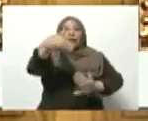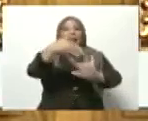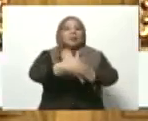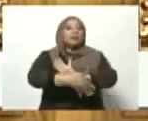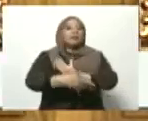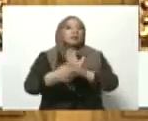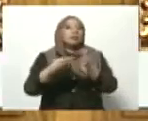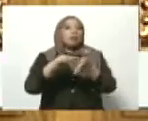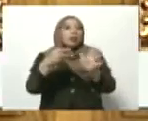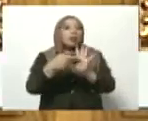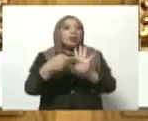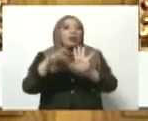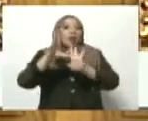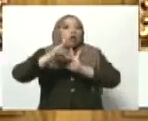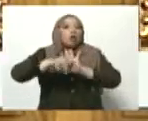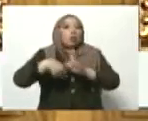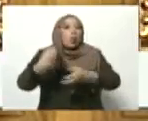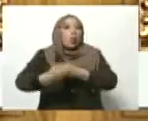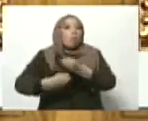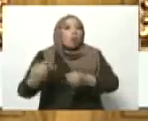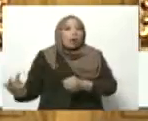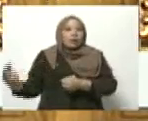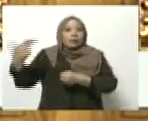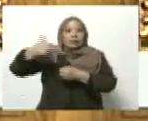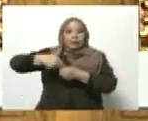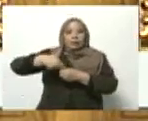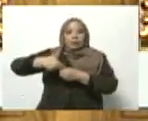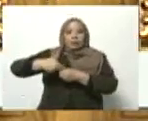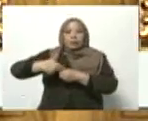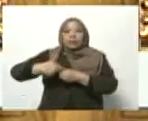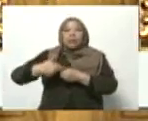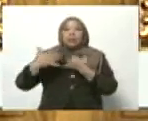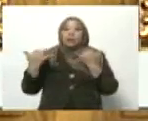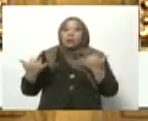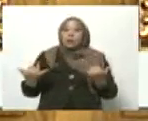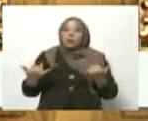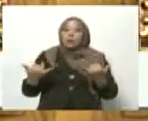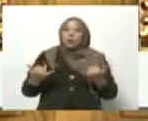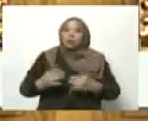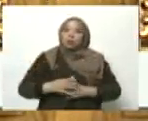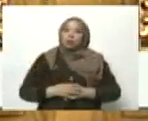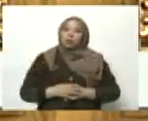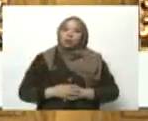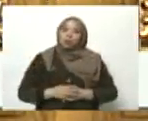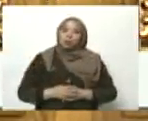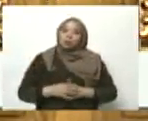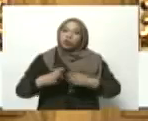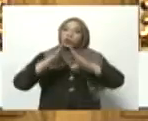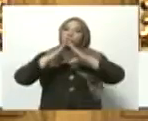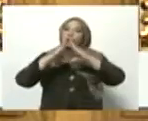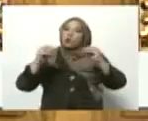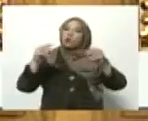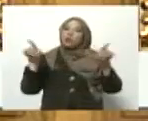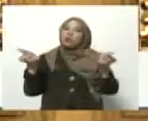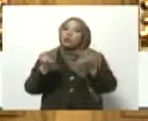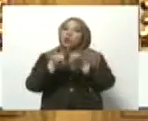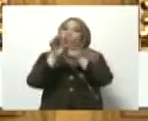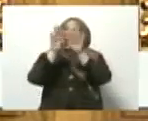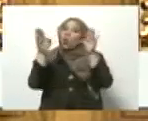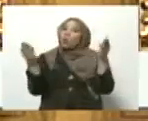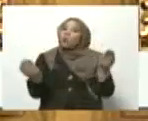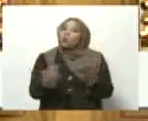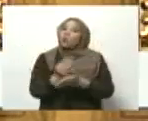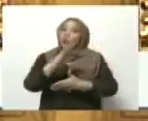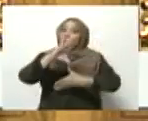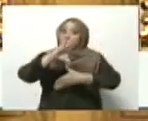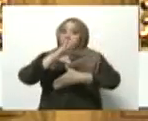somos buenos vecinos, y el presidente Trump dijo, rescatamos la doctrina Monroe otra vez, dice que todo el hemisferio, todo el continente es territorio